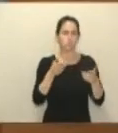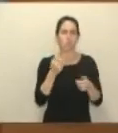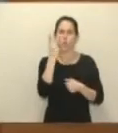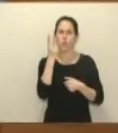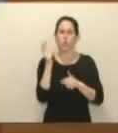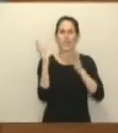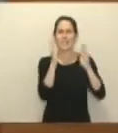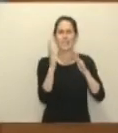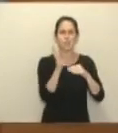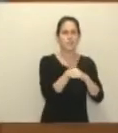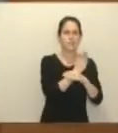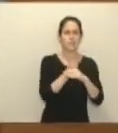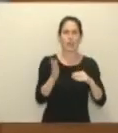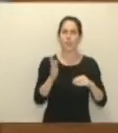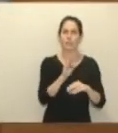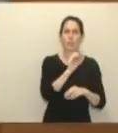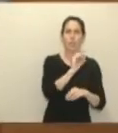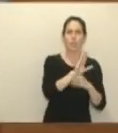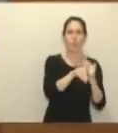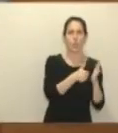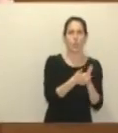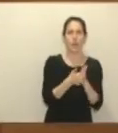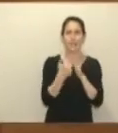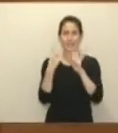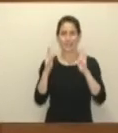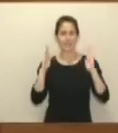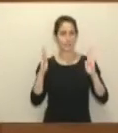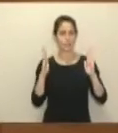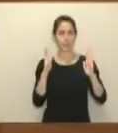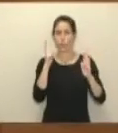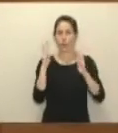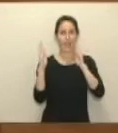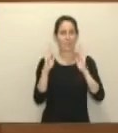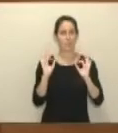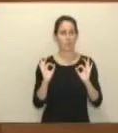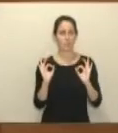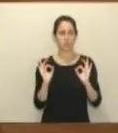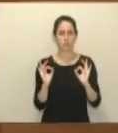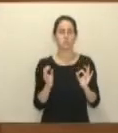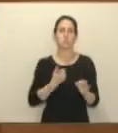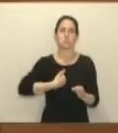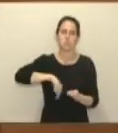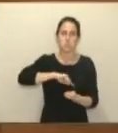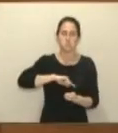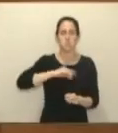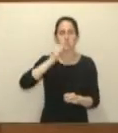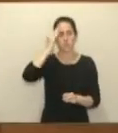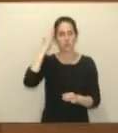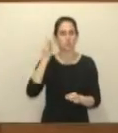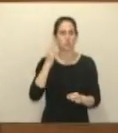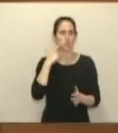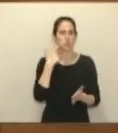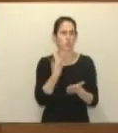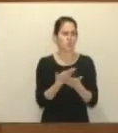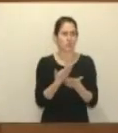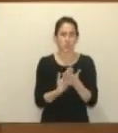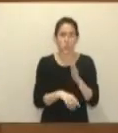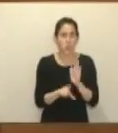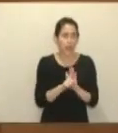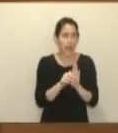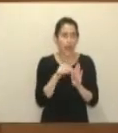etapas diferentes, entre los 0 y los 6 años. Y, por lo tanto, entendemos que no hay ninguna justificación